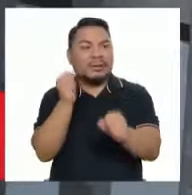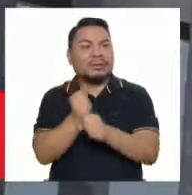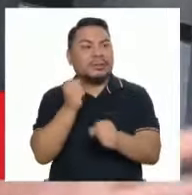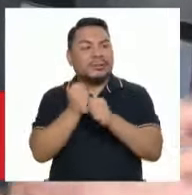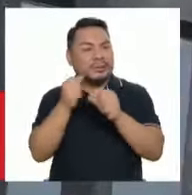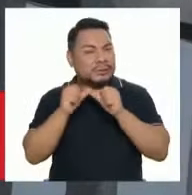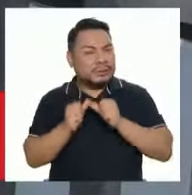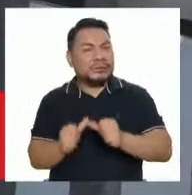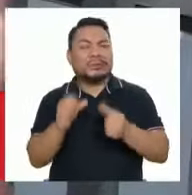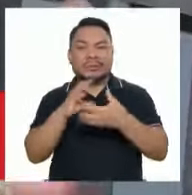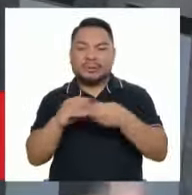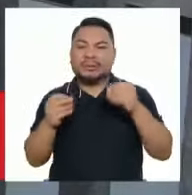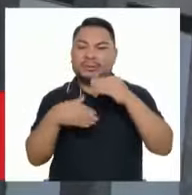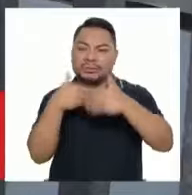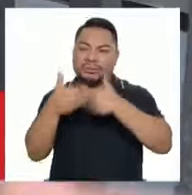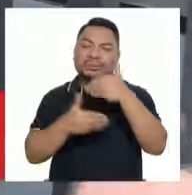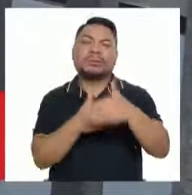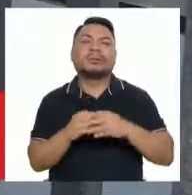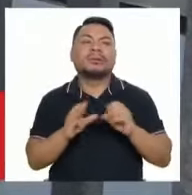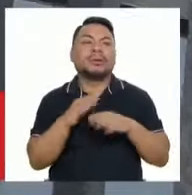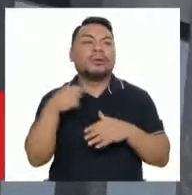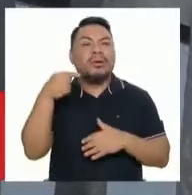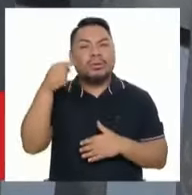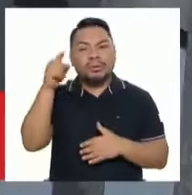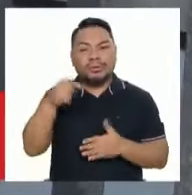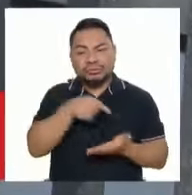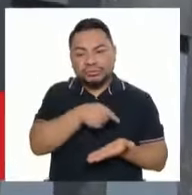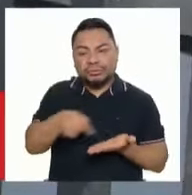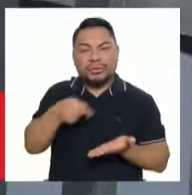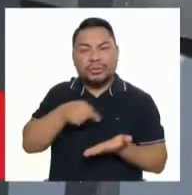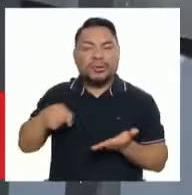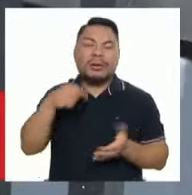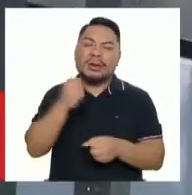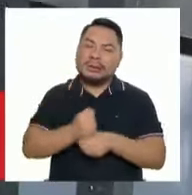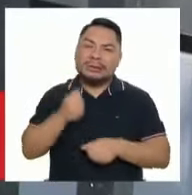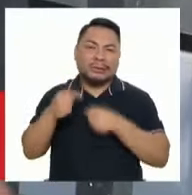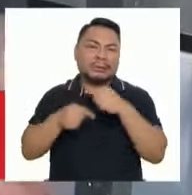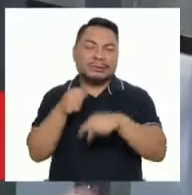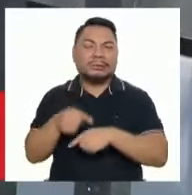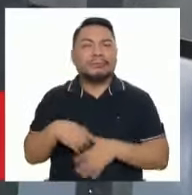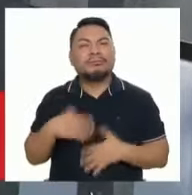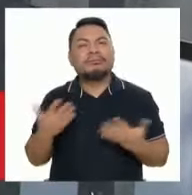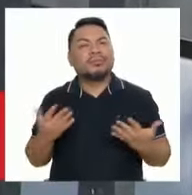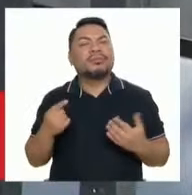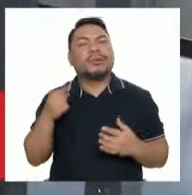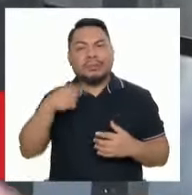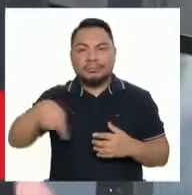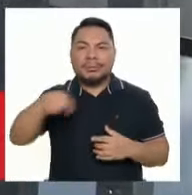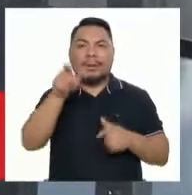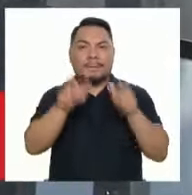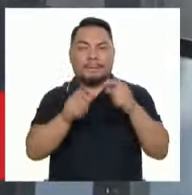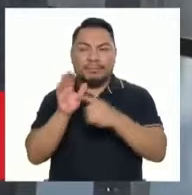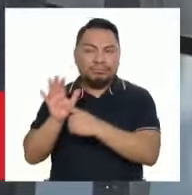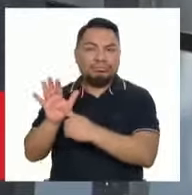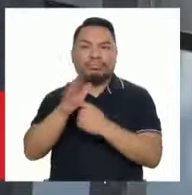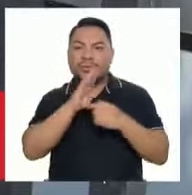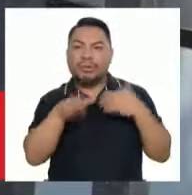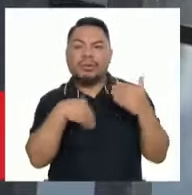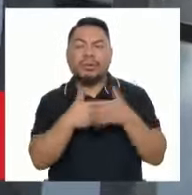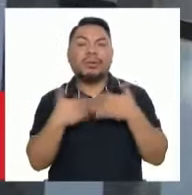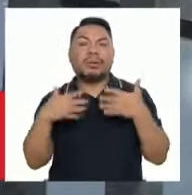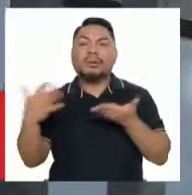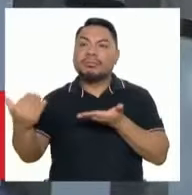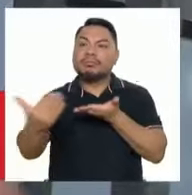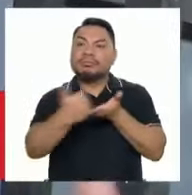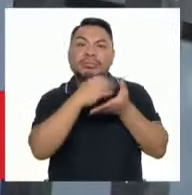trabajando. Días y todas estas semanas pues, hemos trabajado con la única intención de que el público se lleve todo lo que